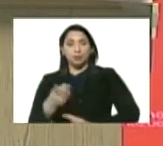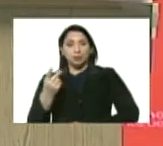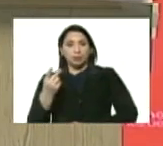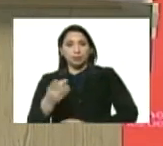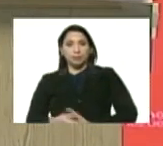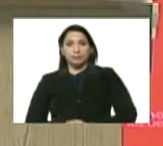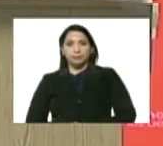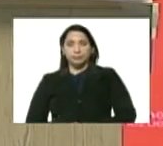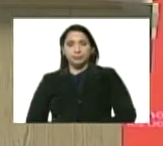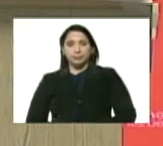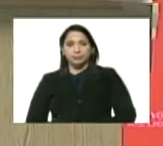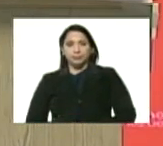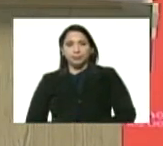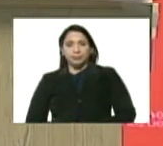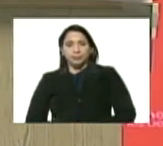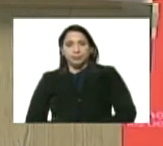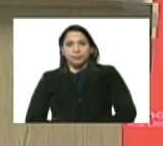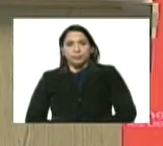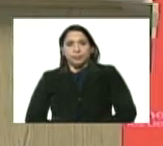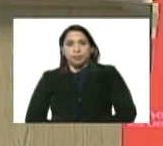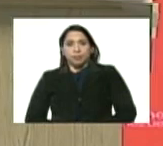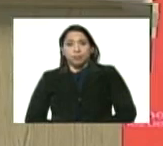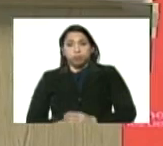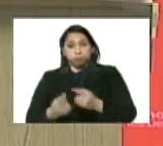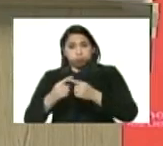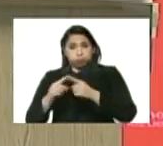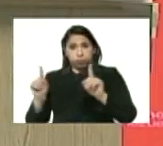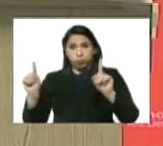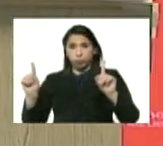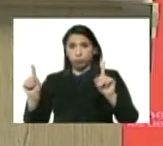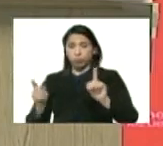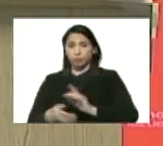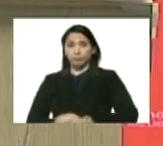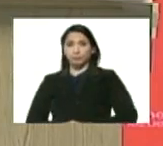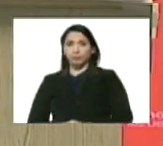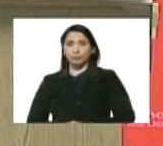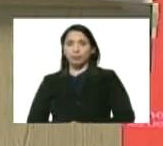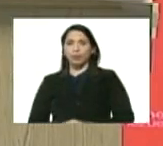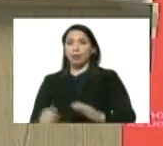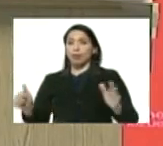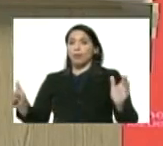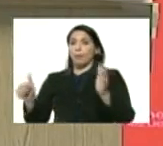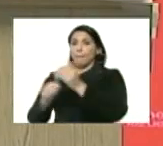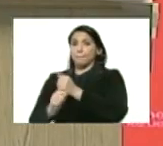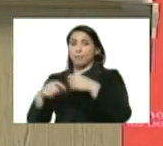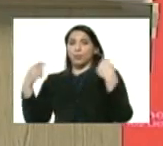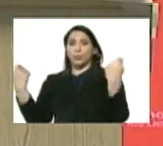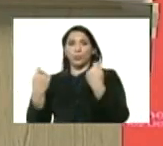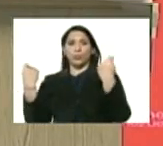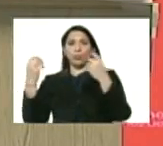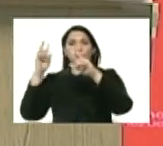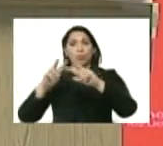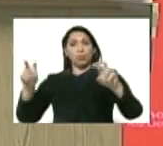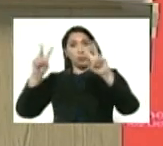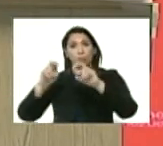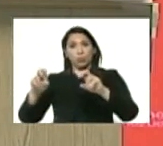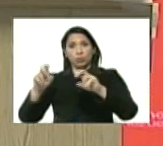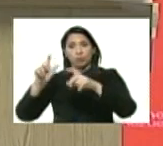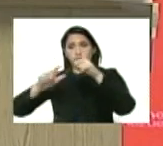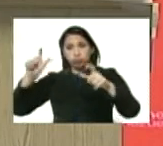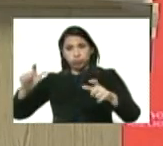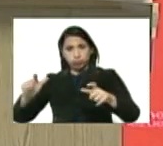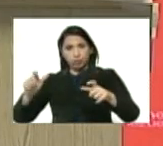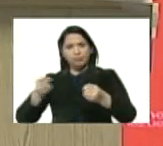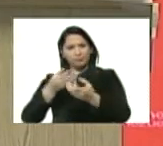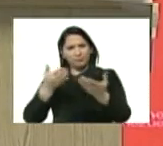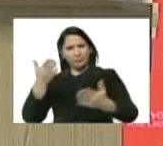caso llega por una vía distinta y es captada en una jornada de despistaje masivo. Como